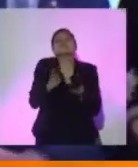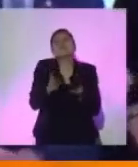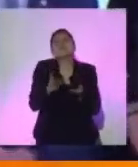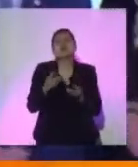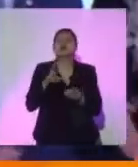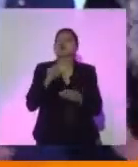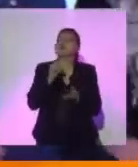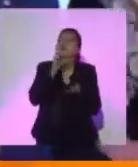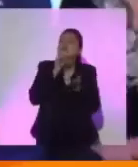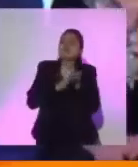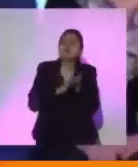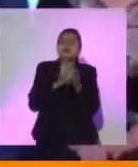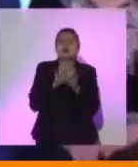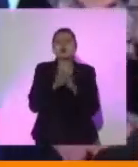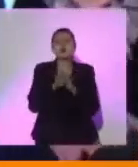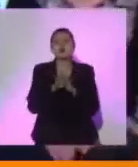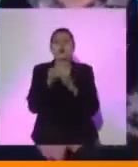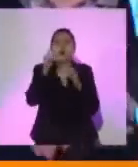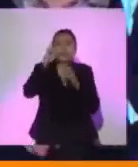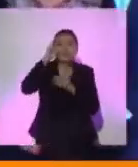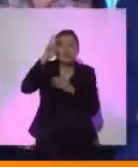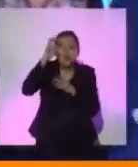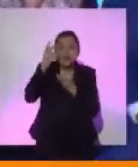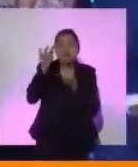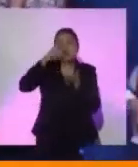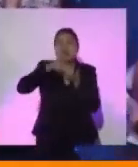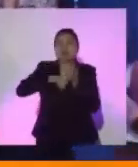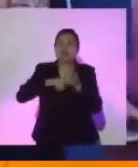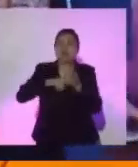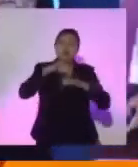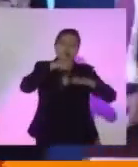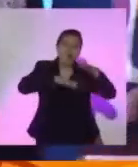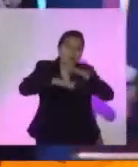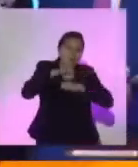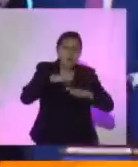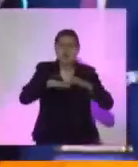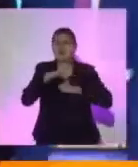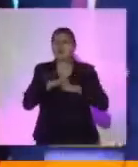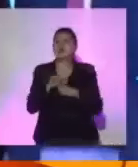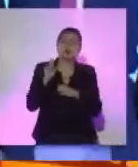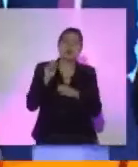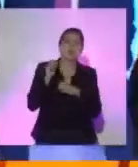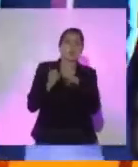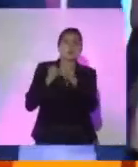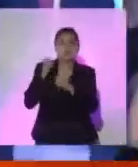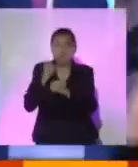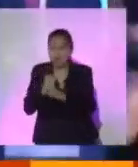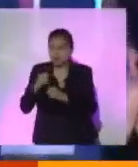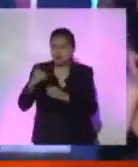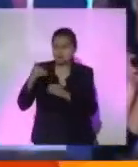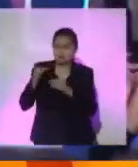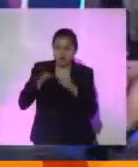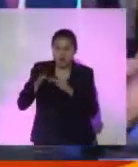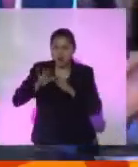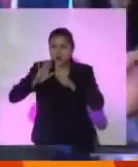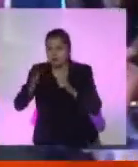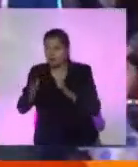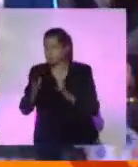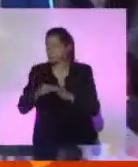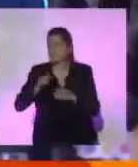Consuelo saizar ella es eh editora psicóloga de la cultura mexicana